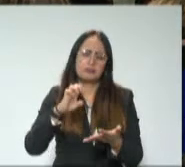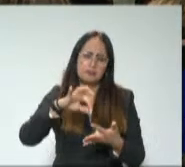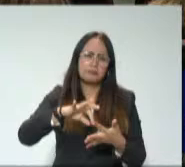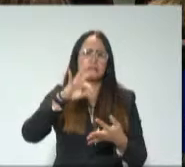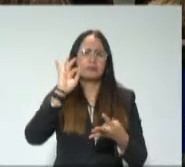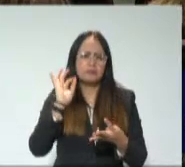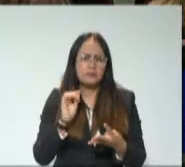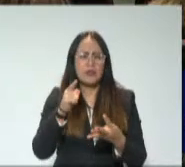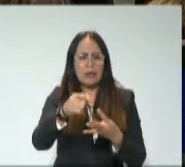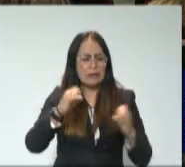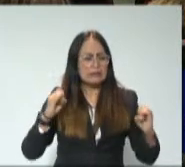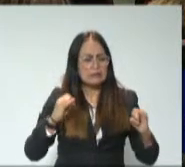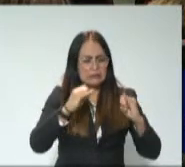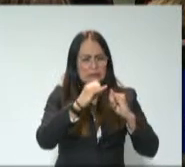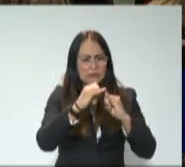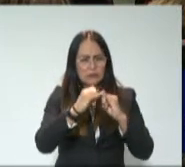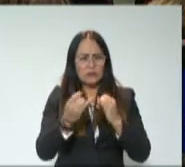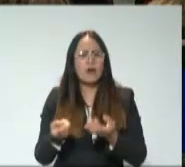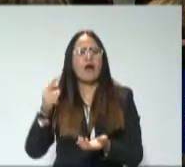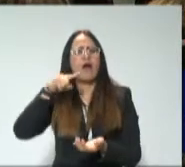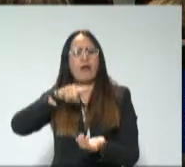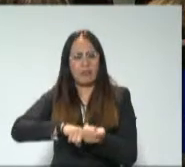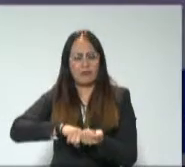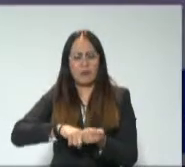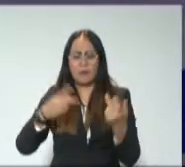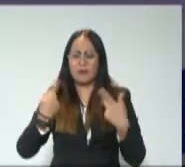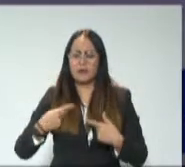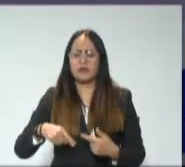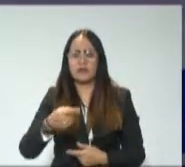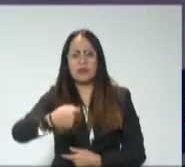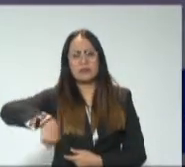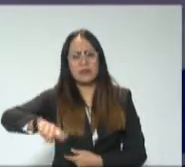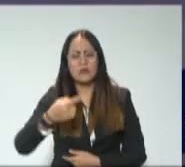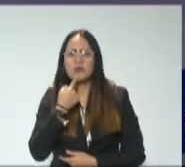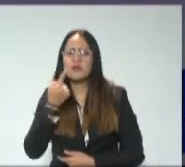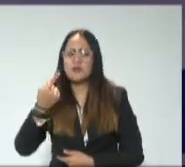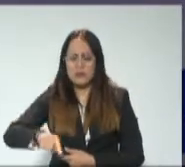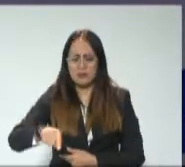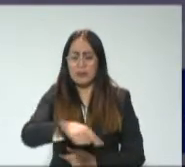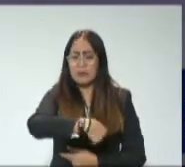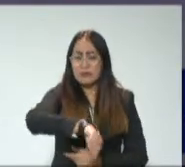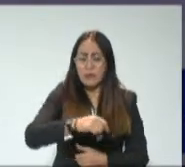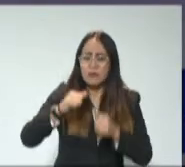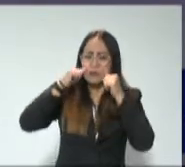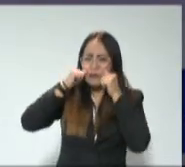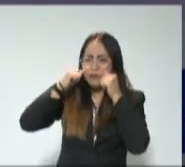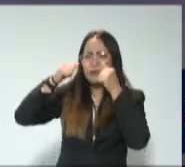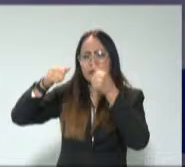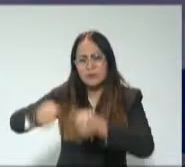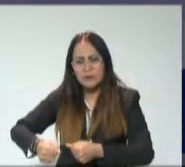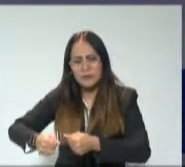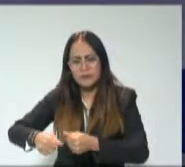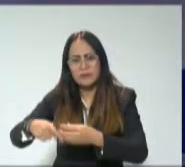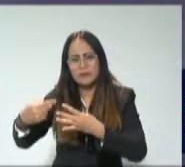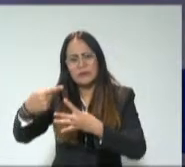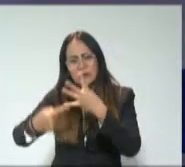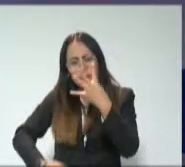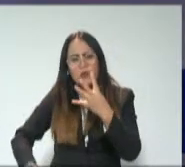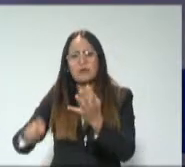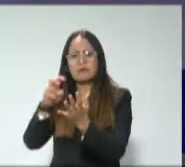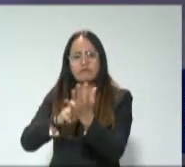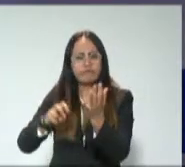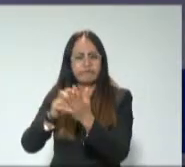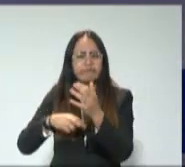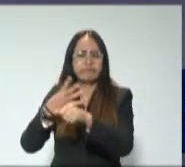capacidad institucional para satisfacer las demandas de la ciudadanía y por dar cause a la participación